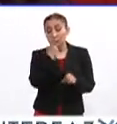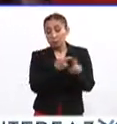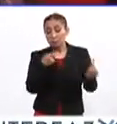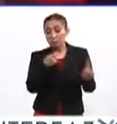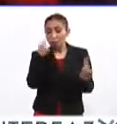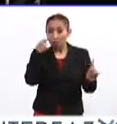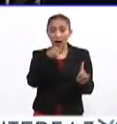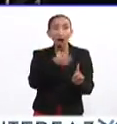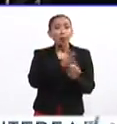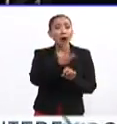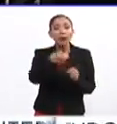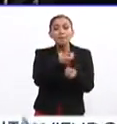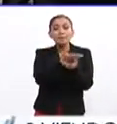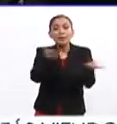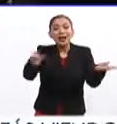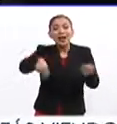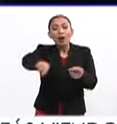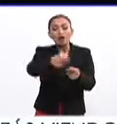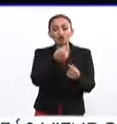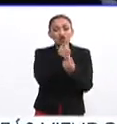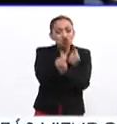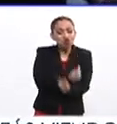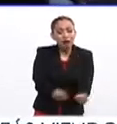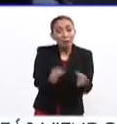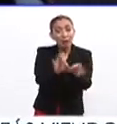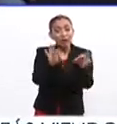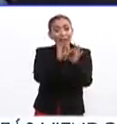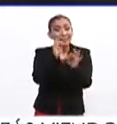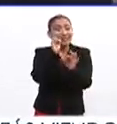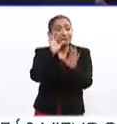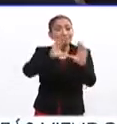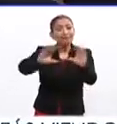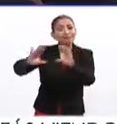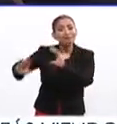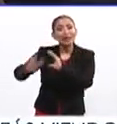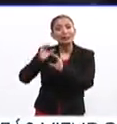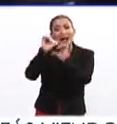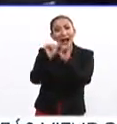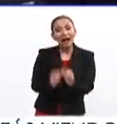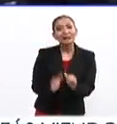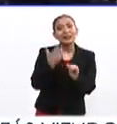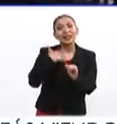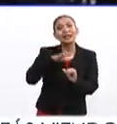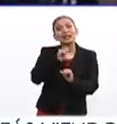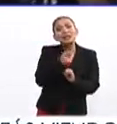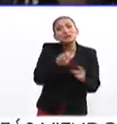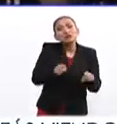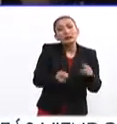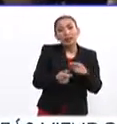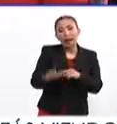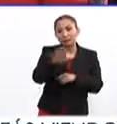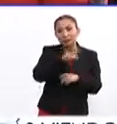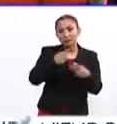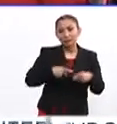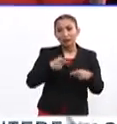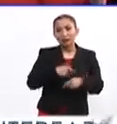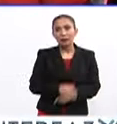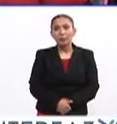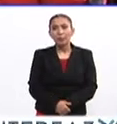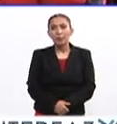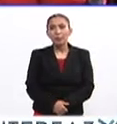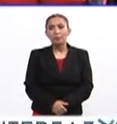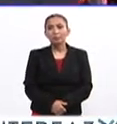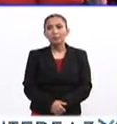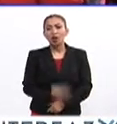principal propósito es compartir con los más pequeños la importancia de la formación en las artes y el papel de la música en la sociedad. Serían